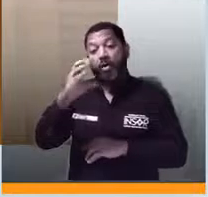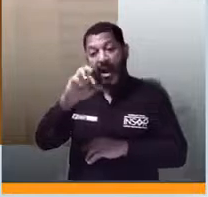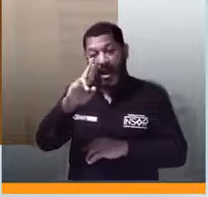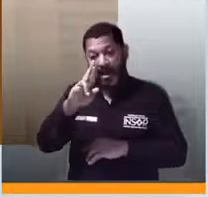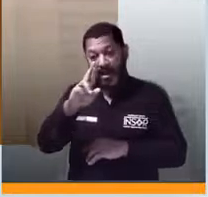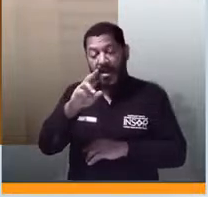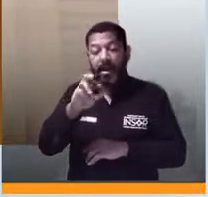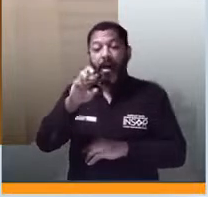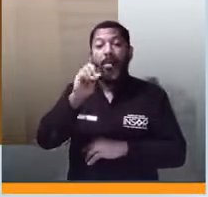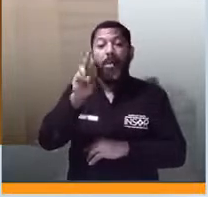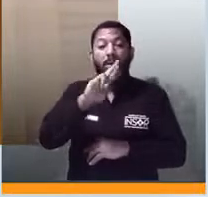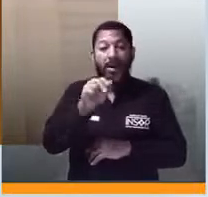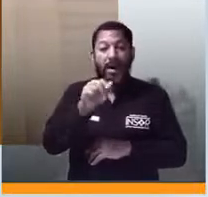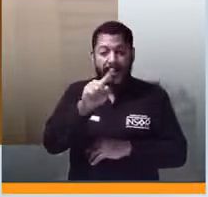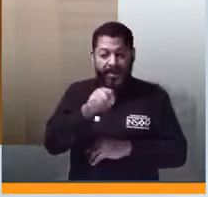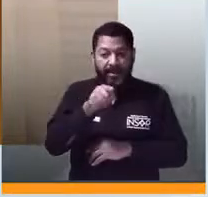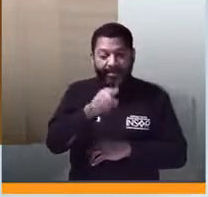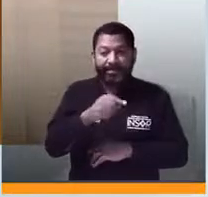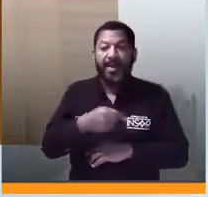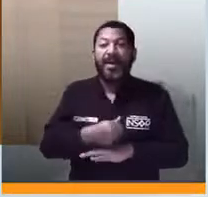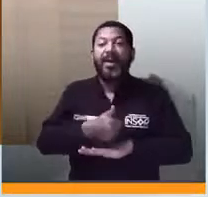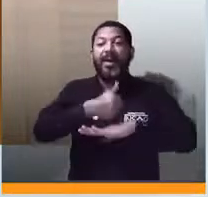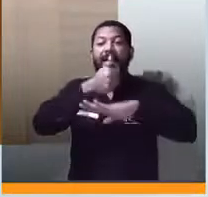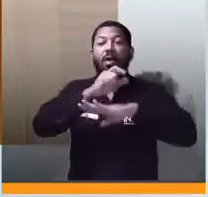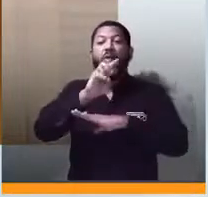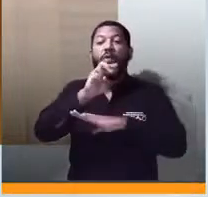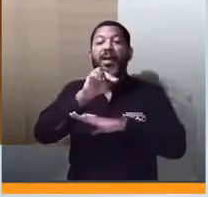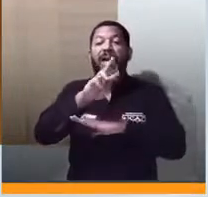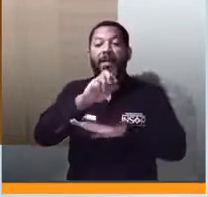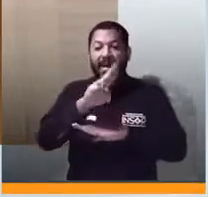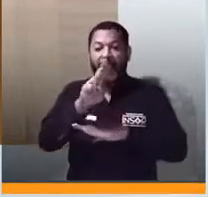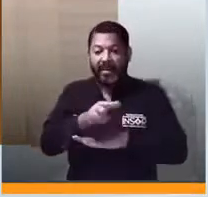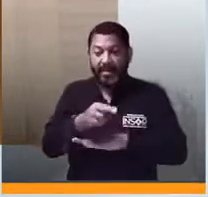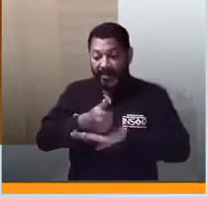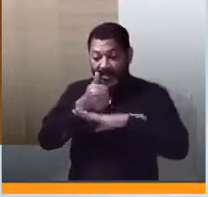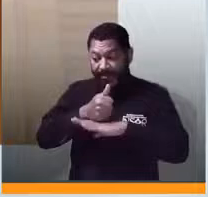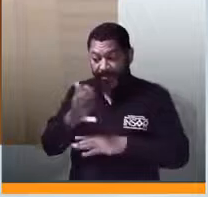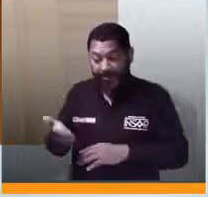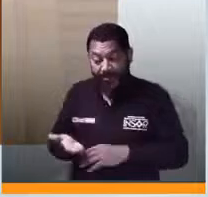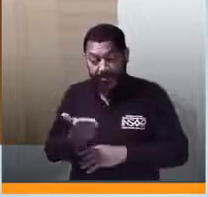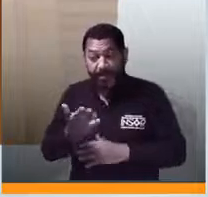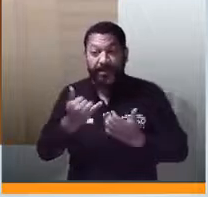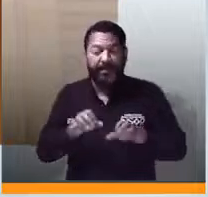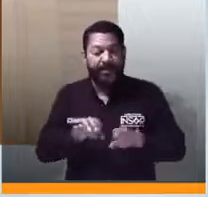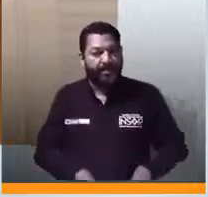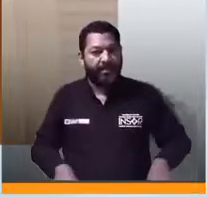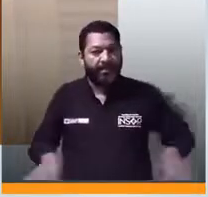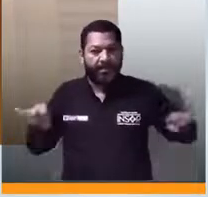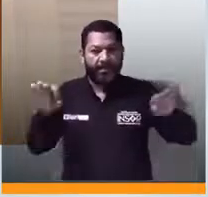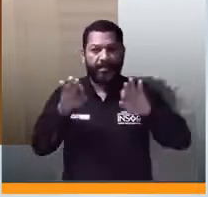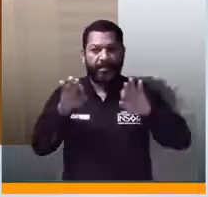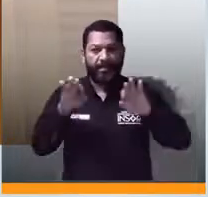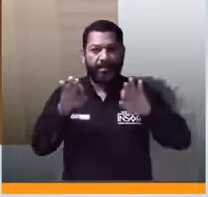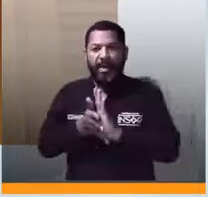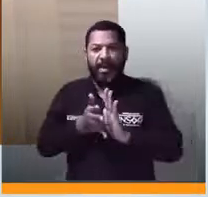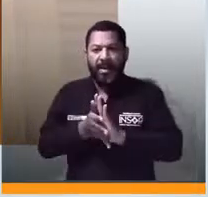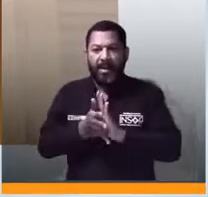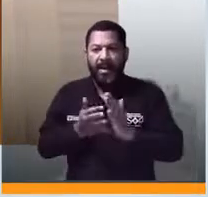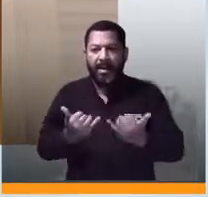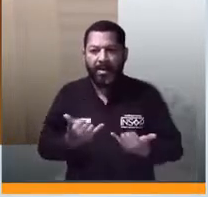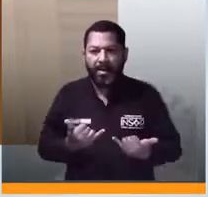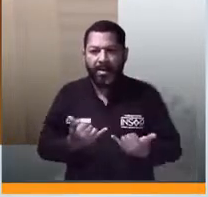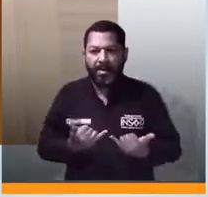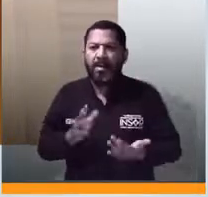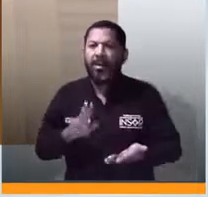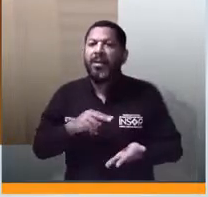UNIPAS. Y es muy importante, rector, la visión que usted nos trae en este panel de la CITETUS, de